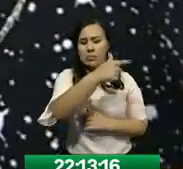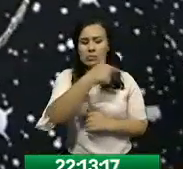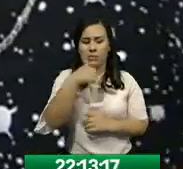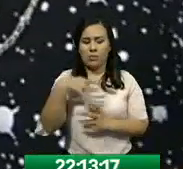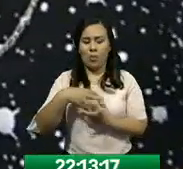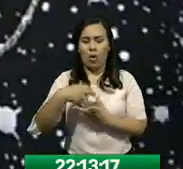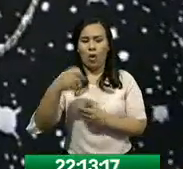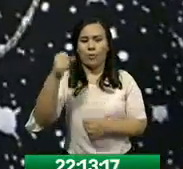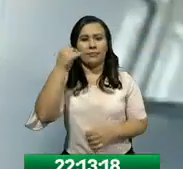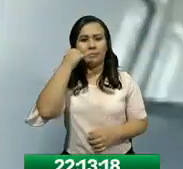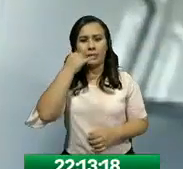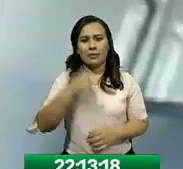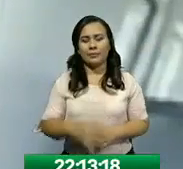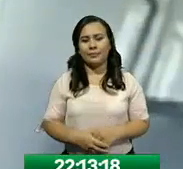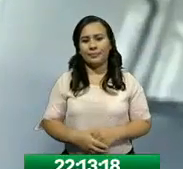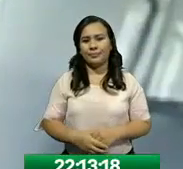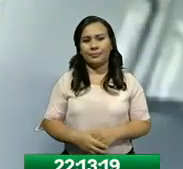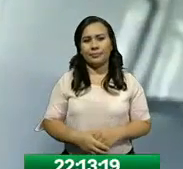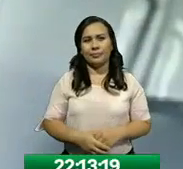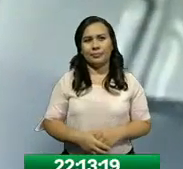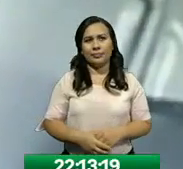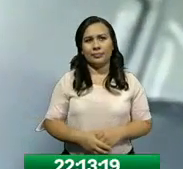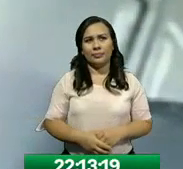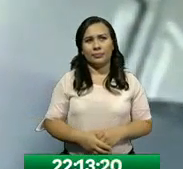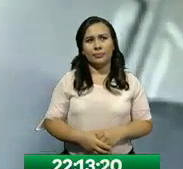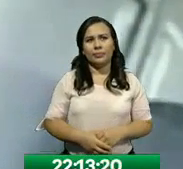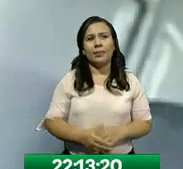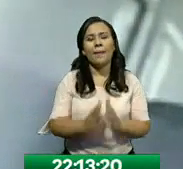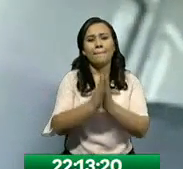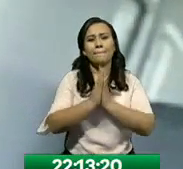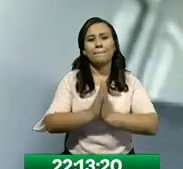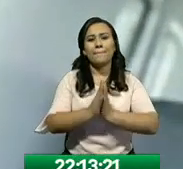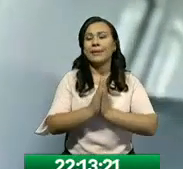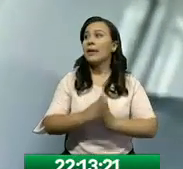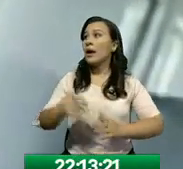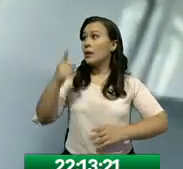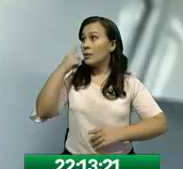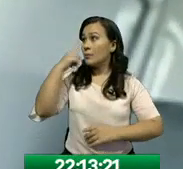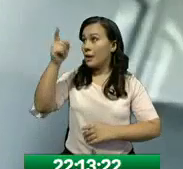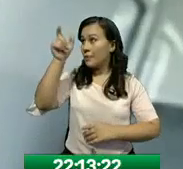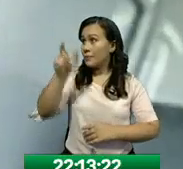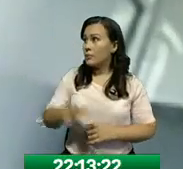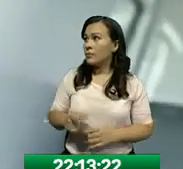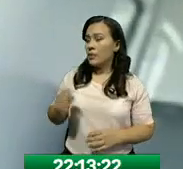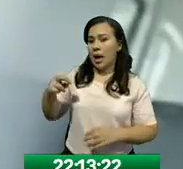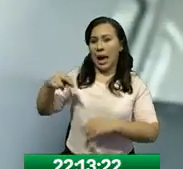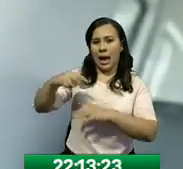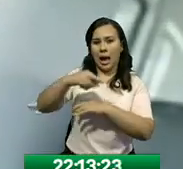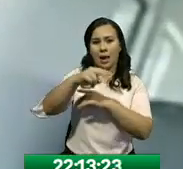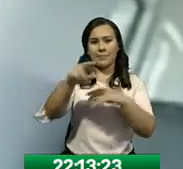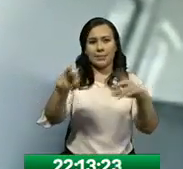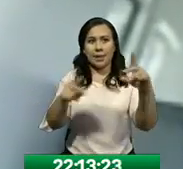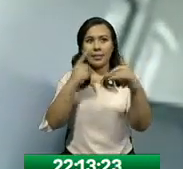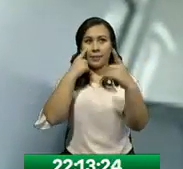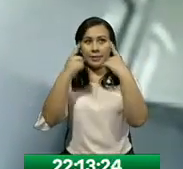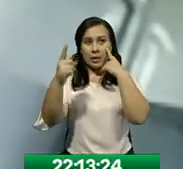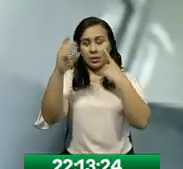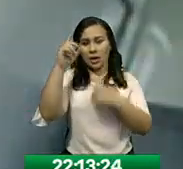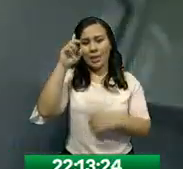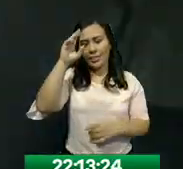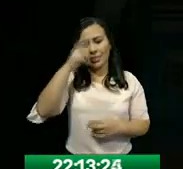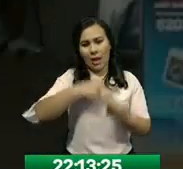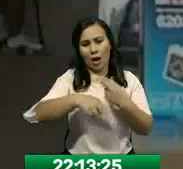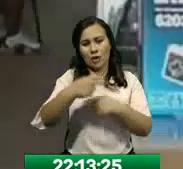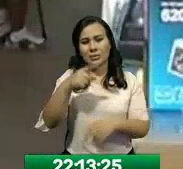lo llevó el teléfono. Tienen identificado y lo han visto caminando y también observando algunos negocios, pero en actitud